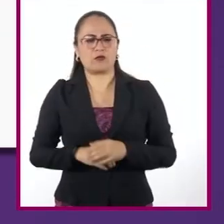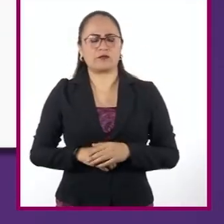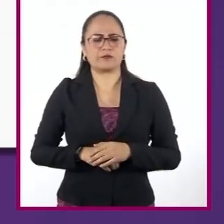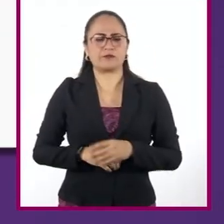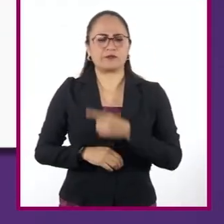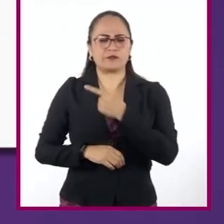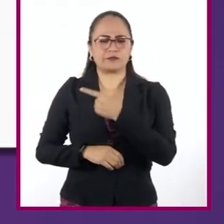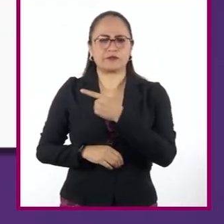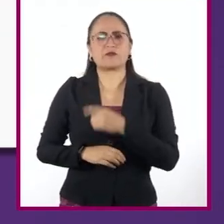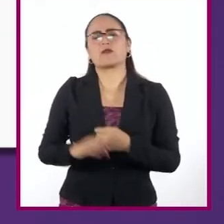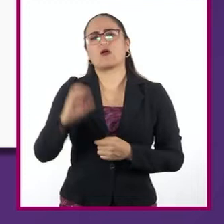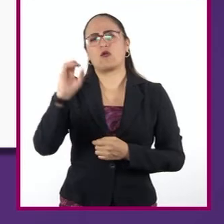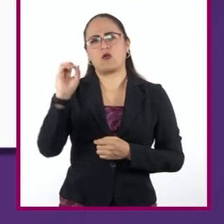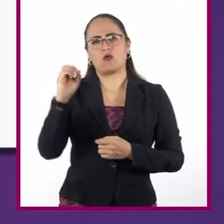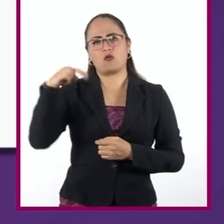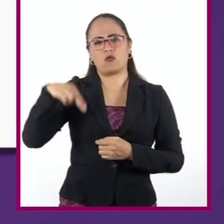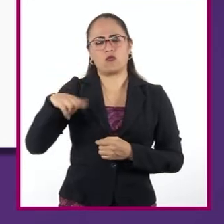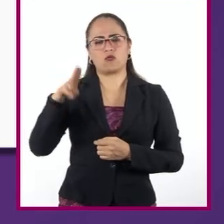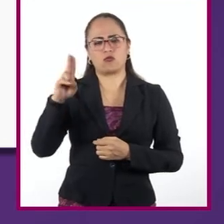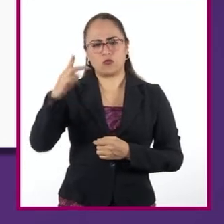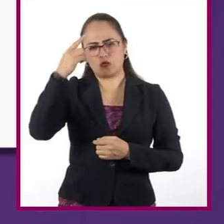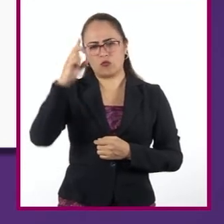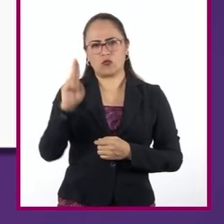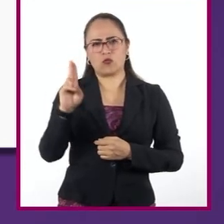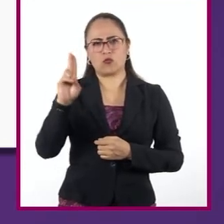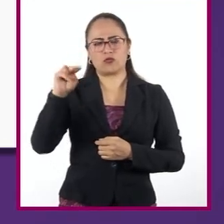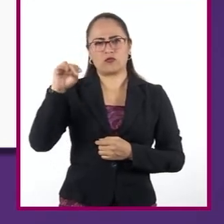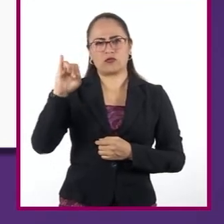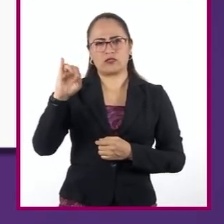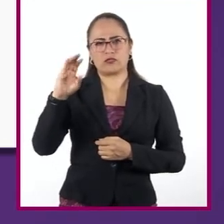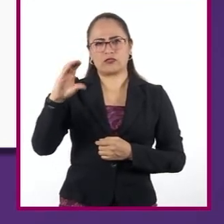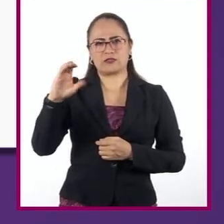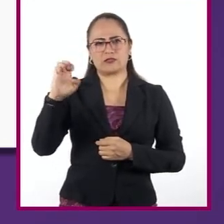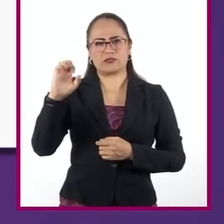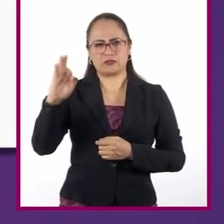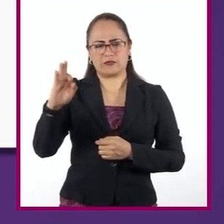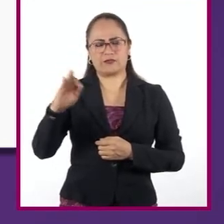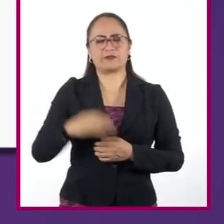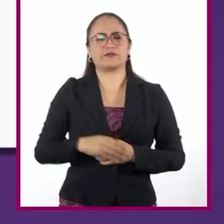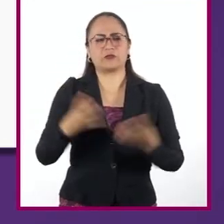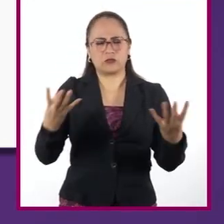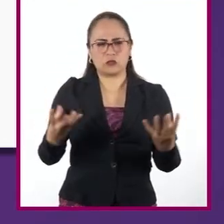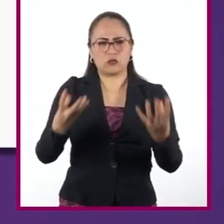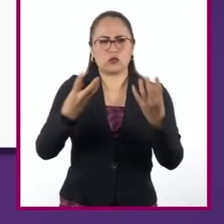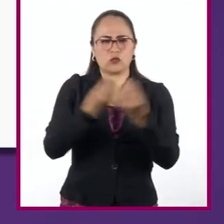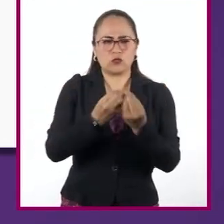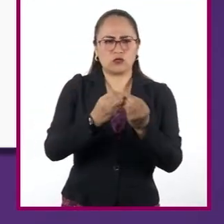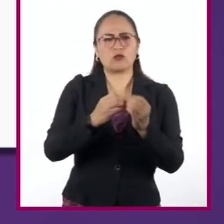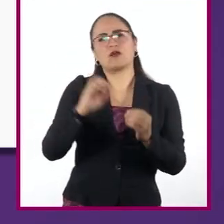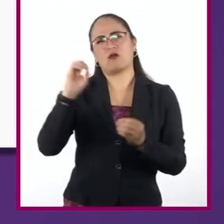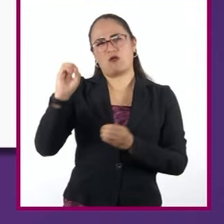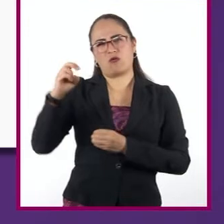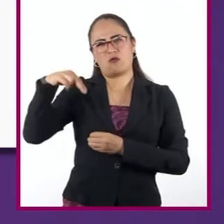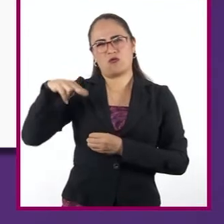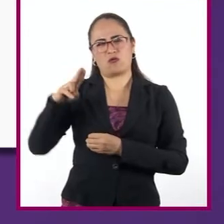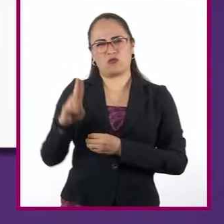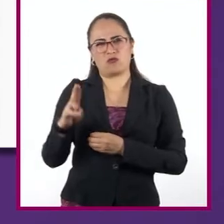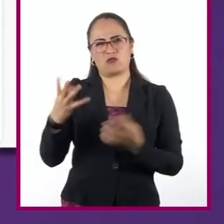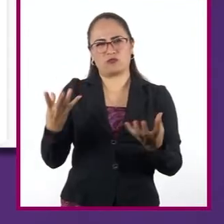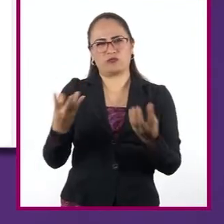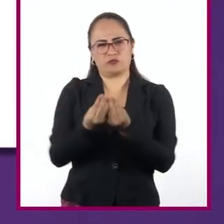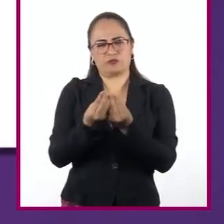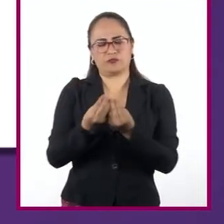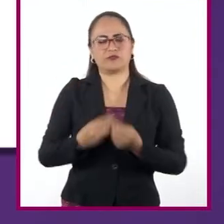El Fondo de las Naciones Unidas para la Infancia, o UNICEF, forma parte de la Organización de las Naciones Unidas, la